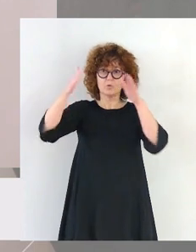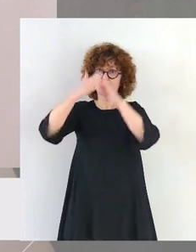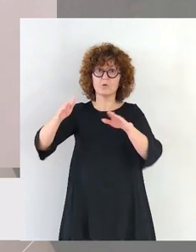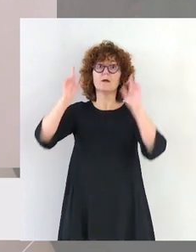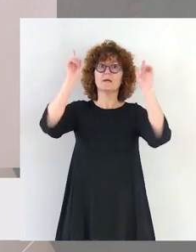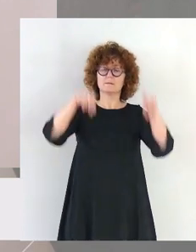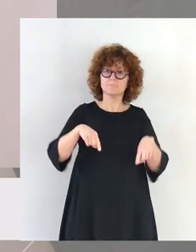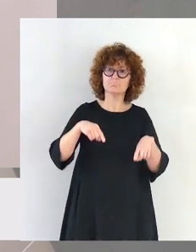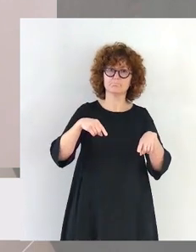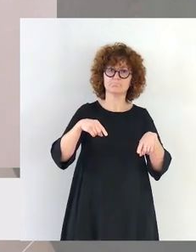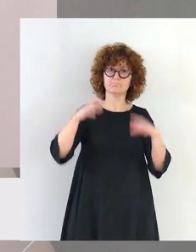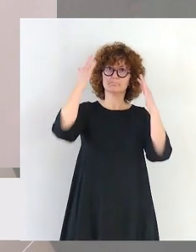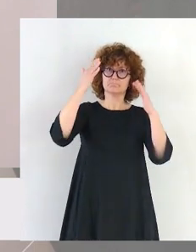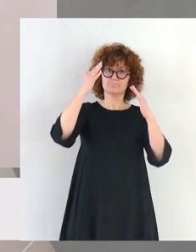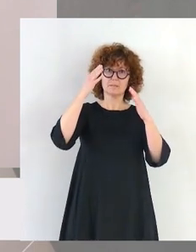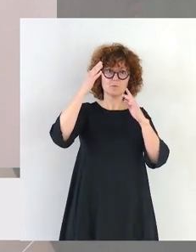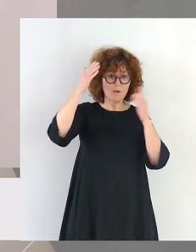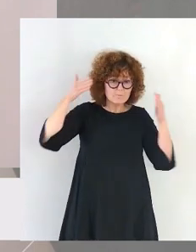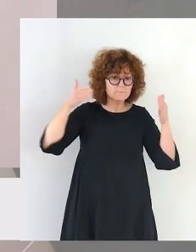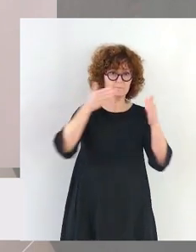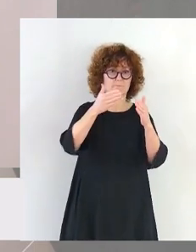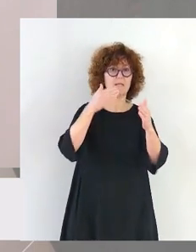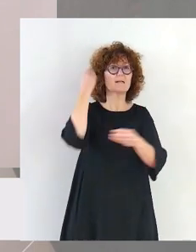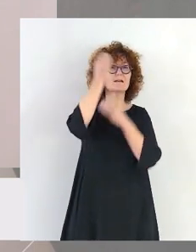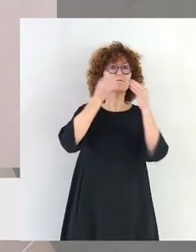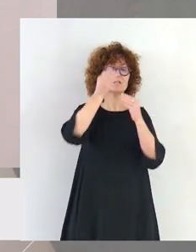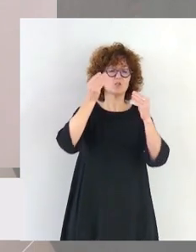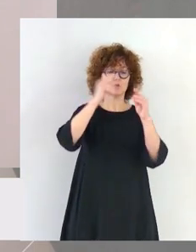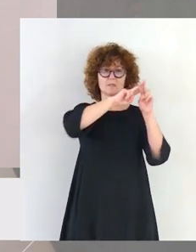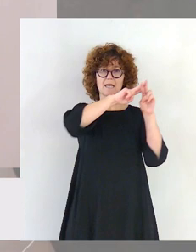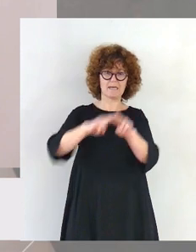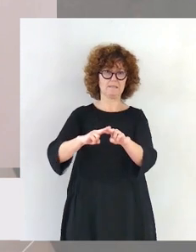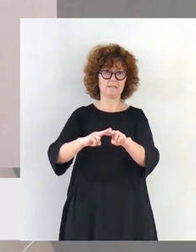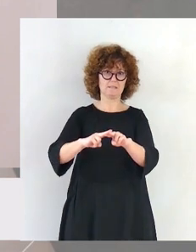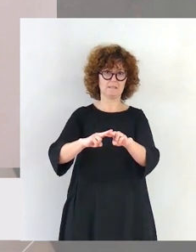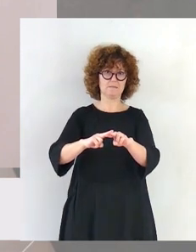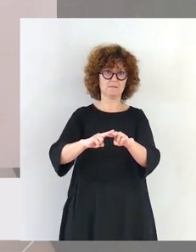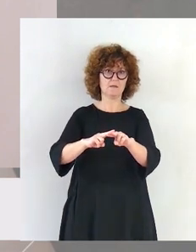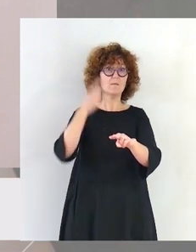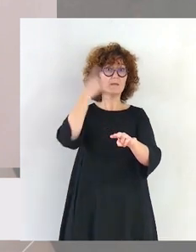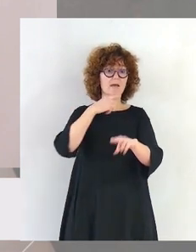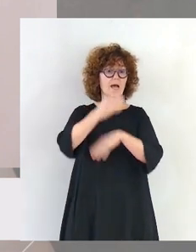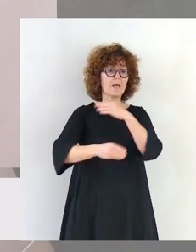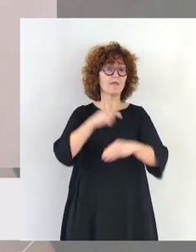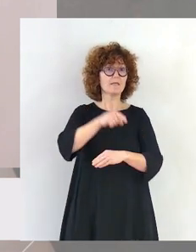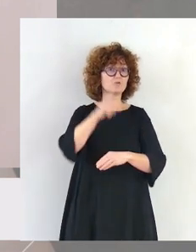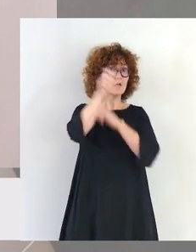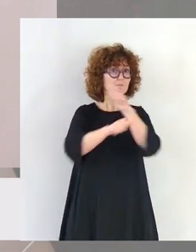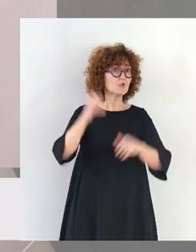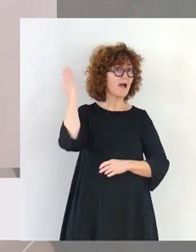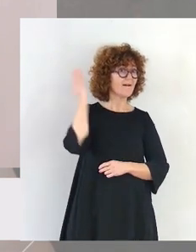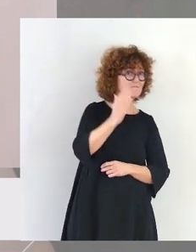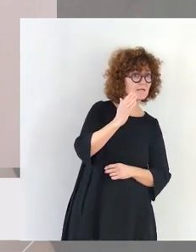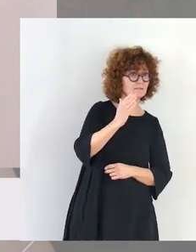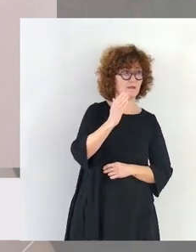distintas tendencias centrando la reflexión y el análisis en cómo afectan a las personas y a